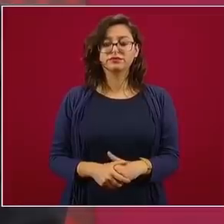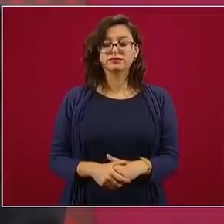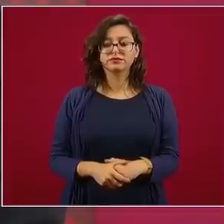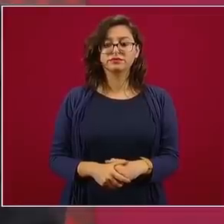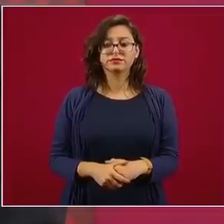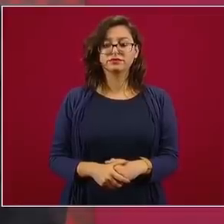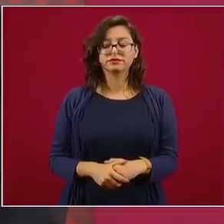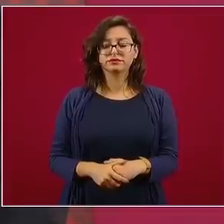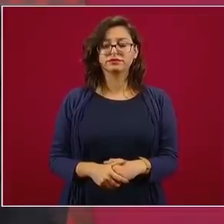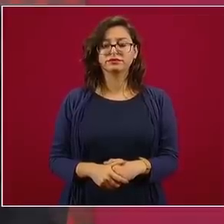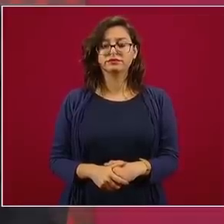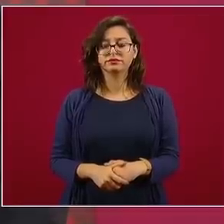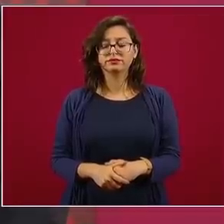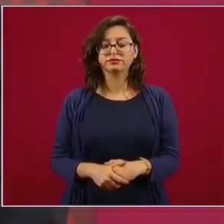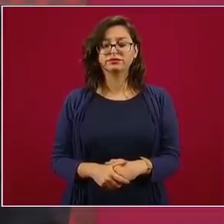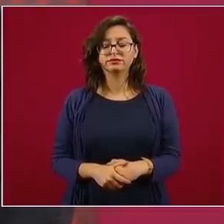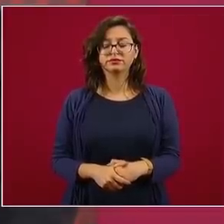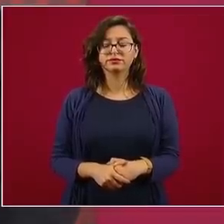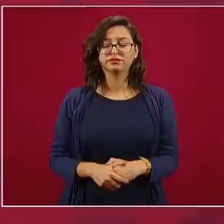que